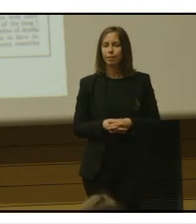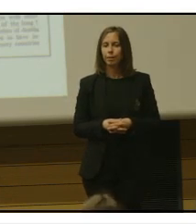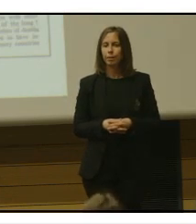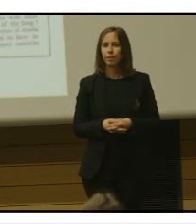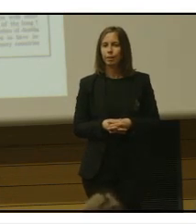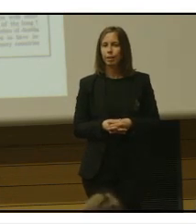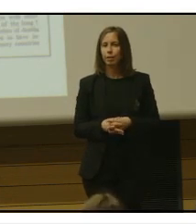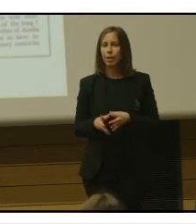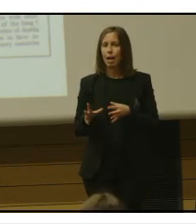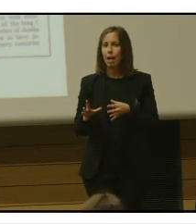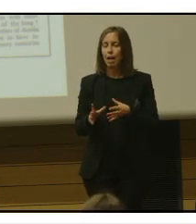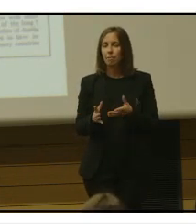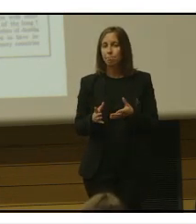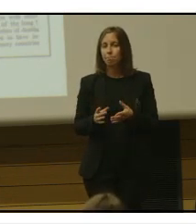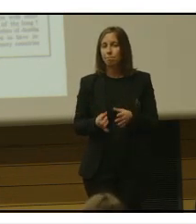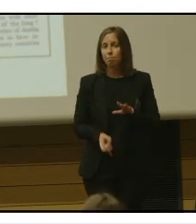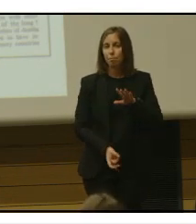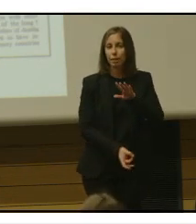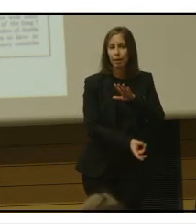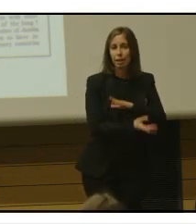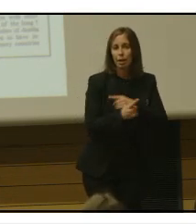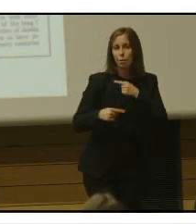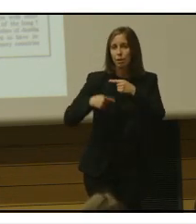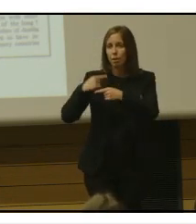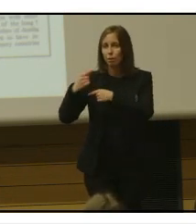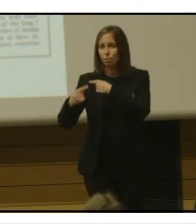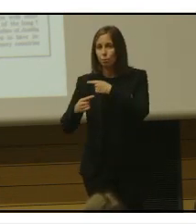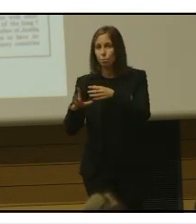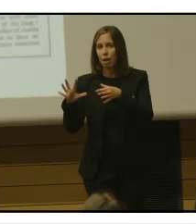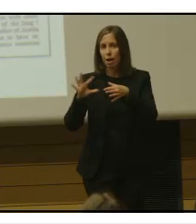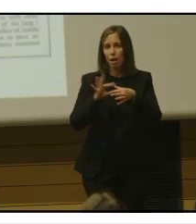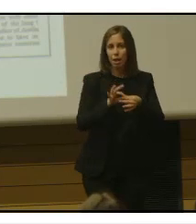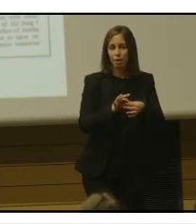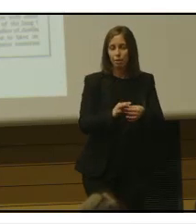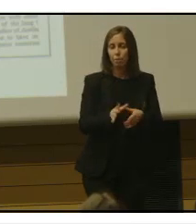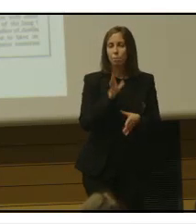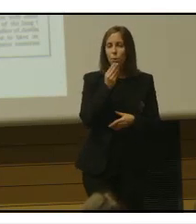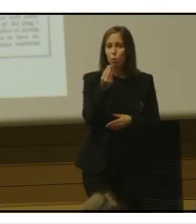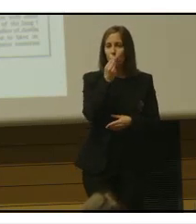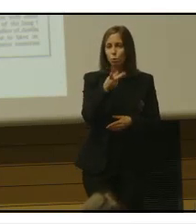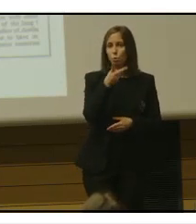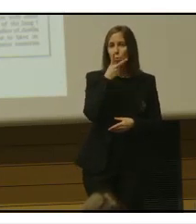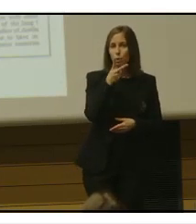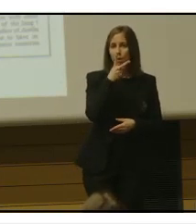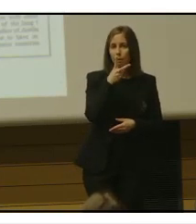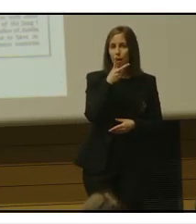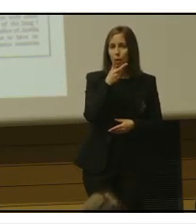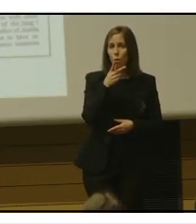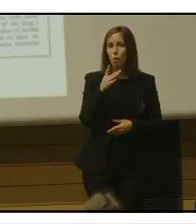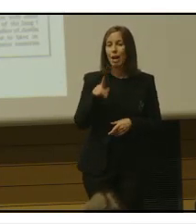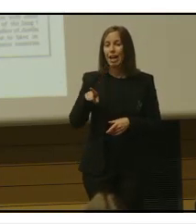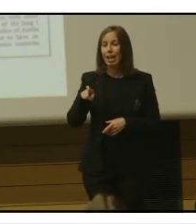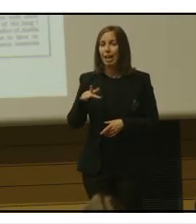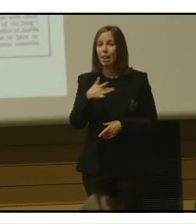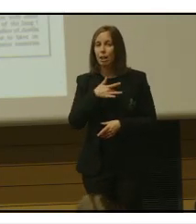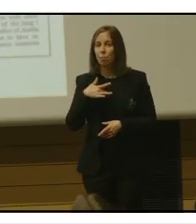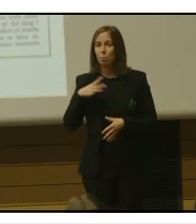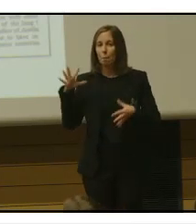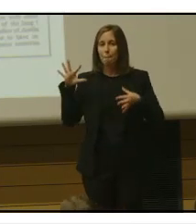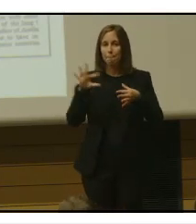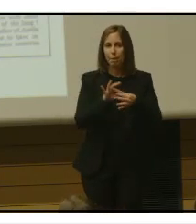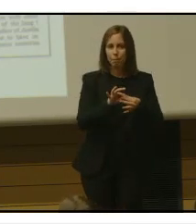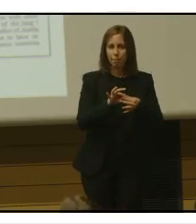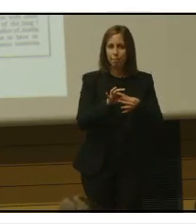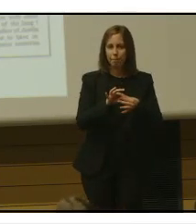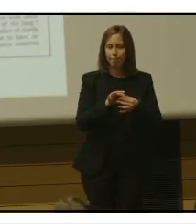hay una relación causal entre el consumo de tabaco, o sea, el consumo de tabaco produce cáncer de pulmón. Ellos fijan este tiempo de